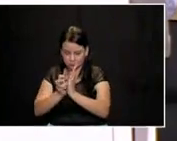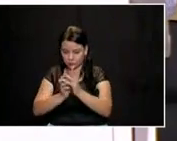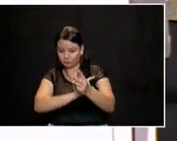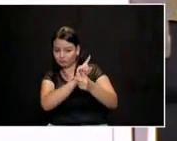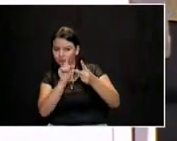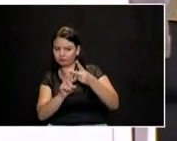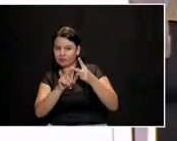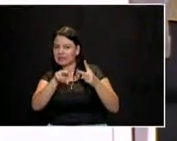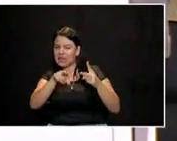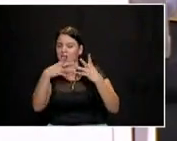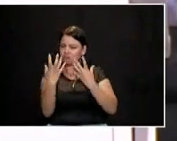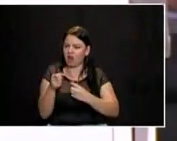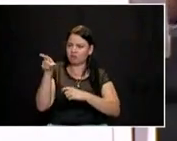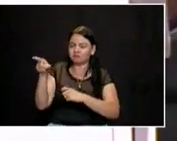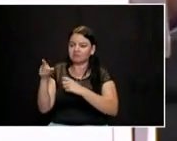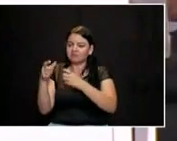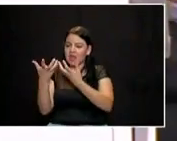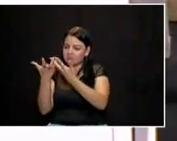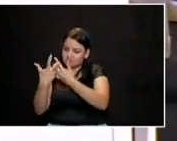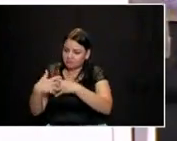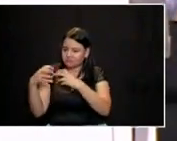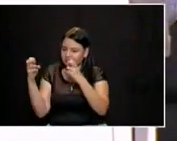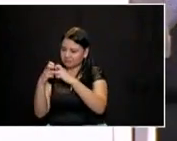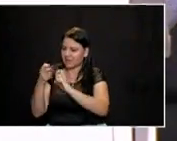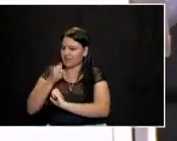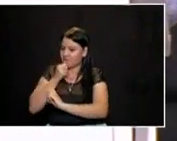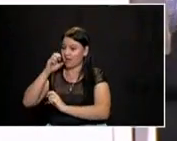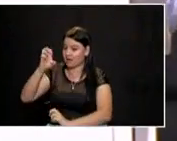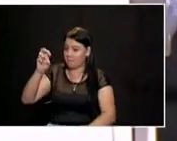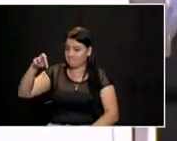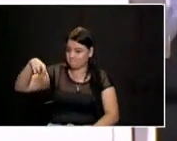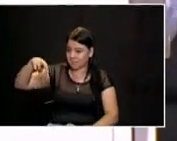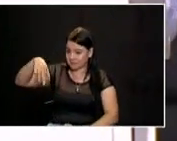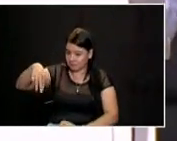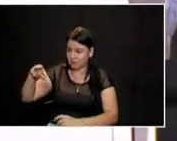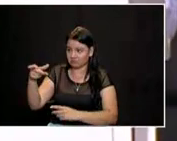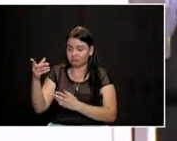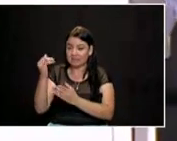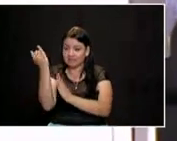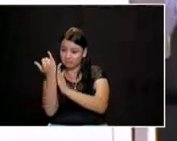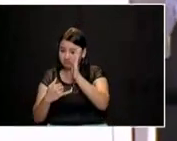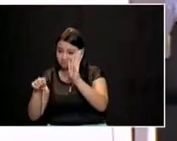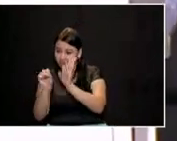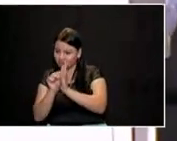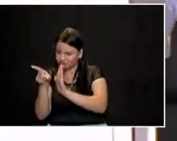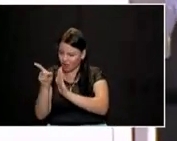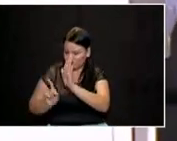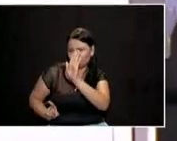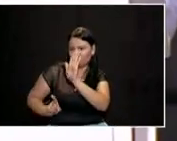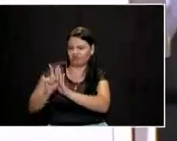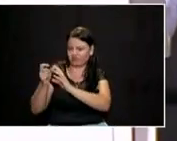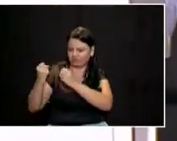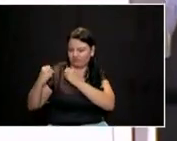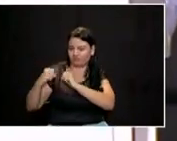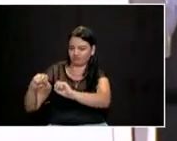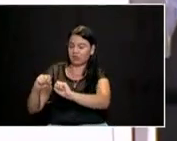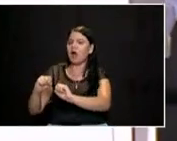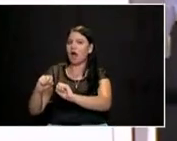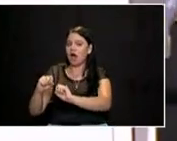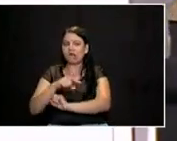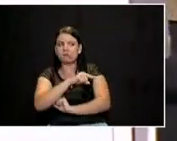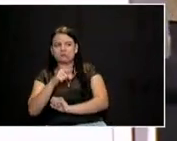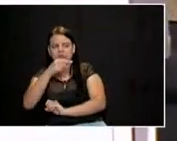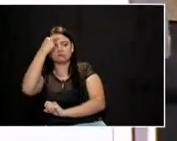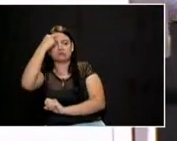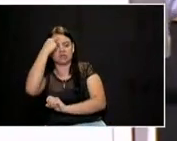para EPM, no solo técnico que defienda EPM, que saque Hidroituango adelante, sino que se preocupe del bolsillo de los ciudadanos. Si tuviéramos un